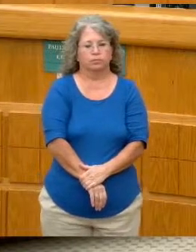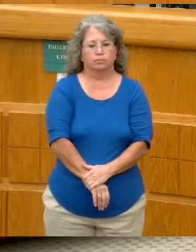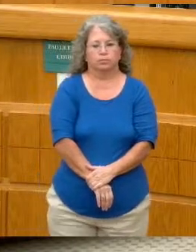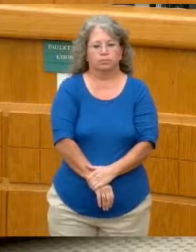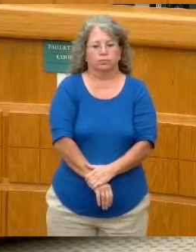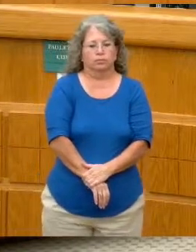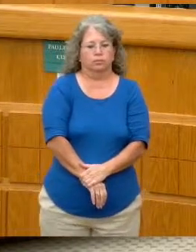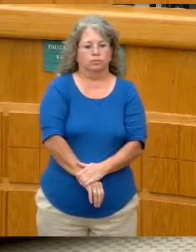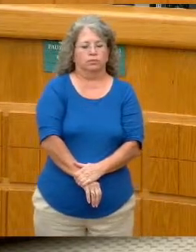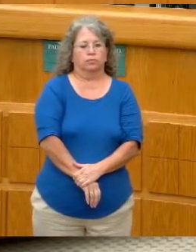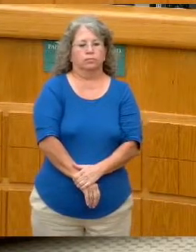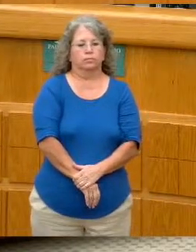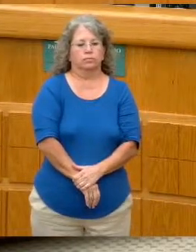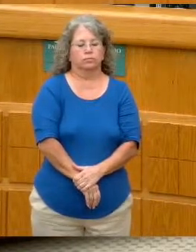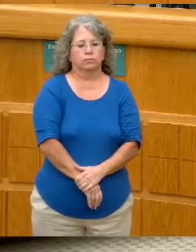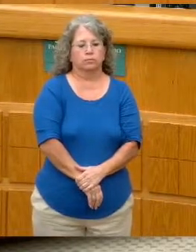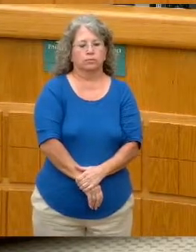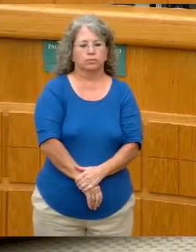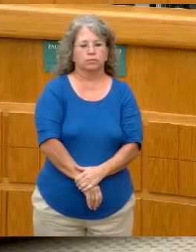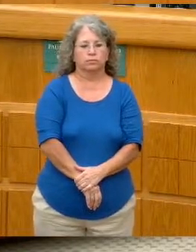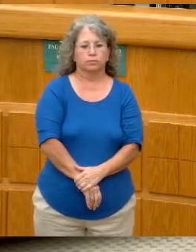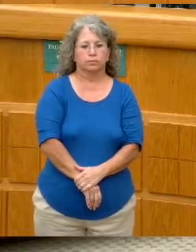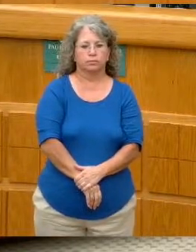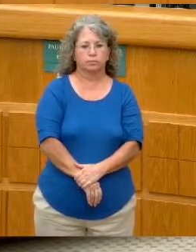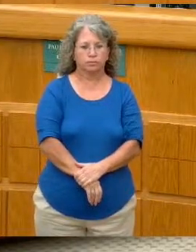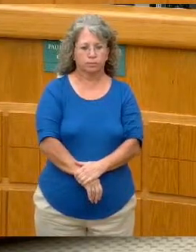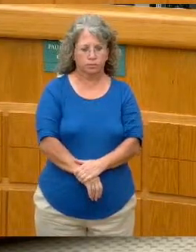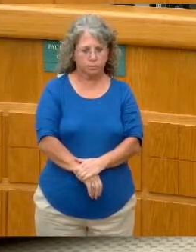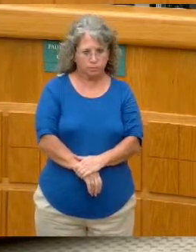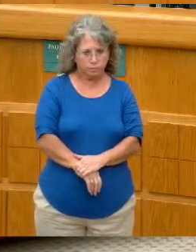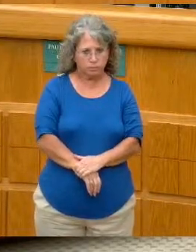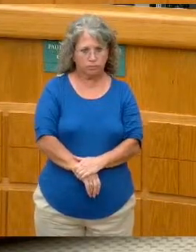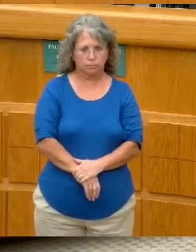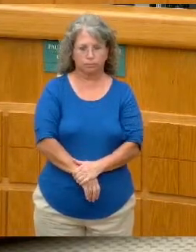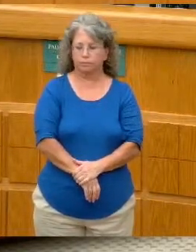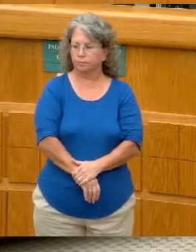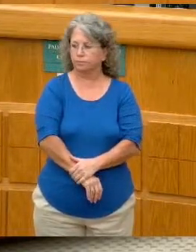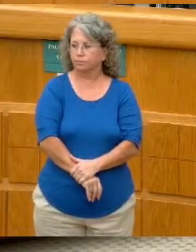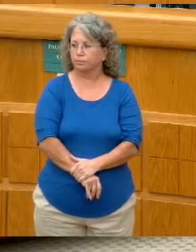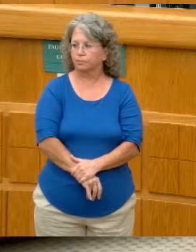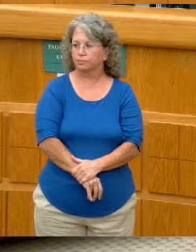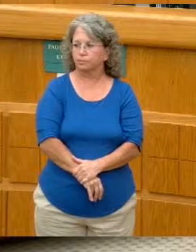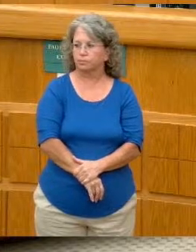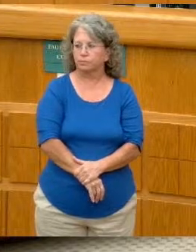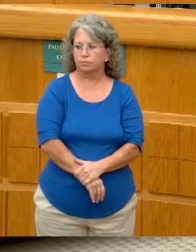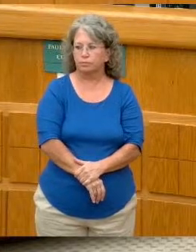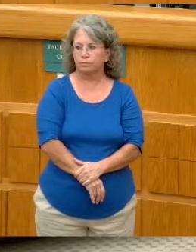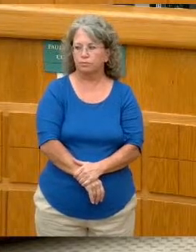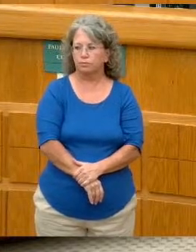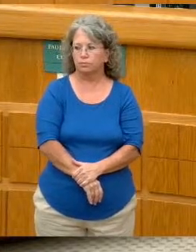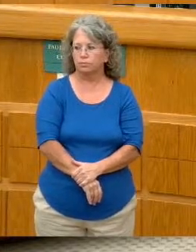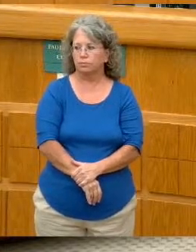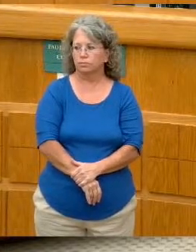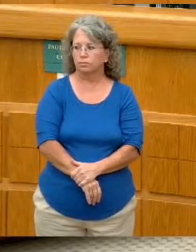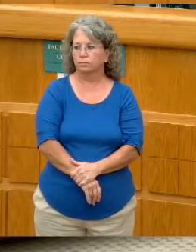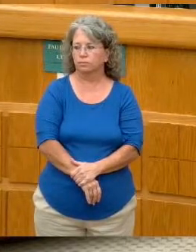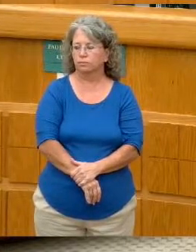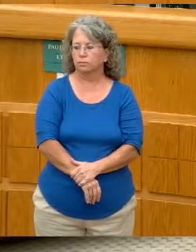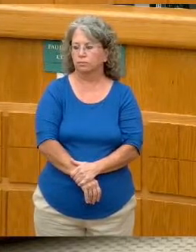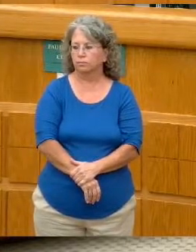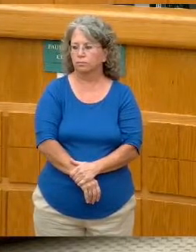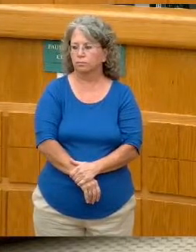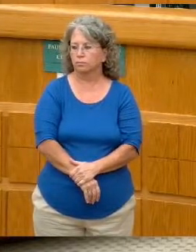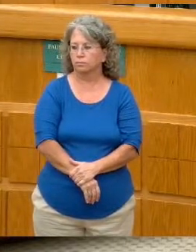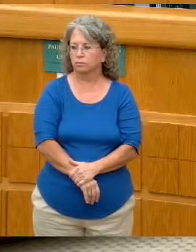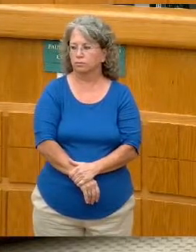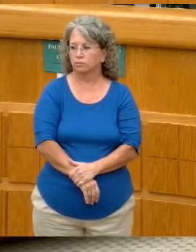registrada. Recientemente concluimos con una serie de clínicas de vacunación para estudiantes. 524 vacunas fueron distribuidas. Si aún